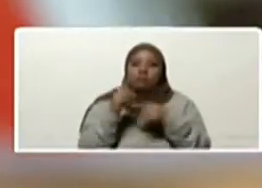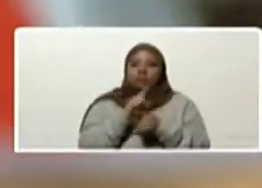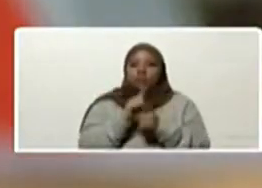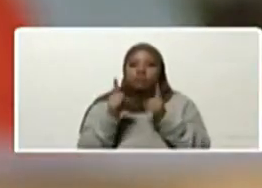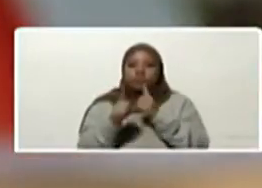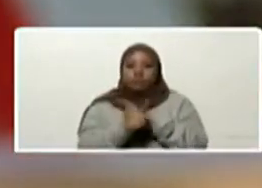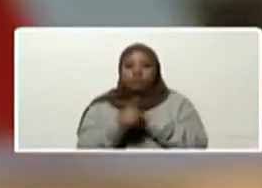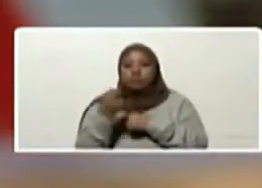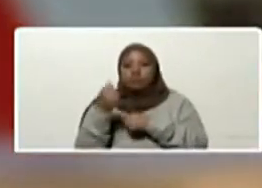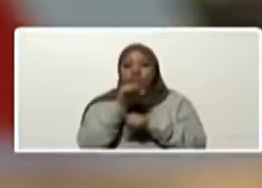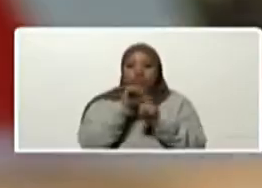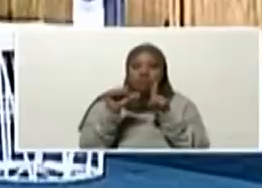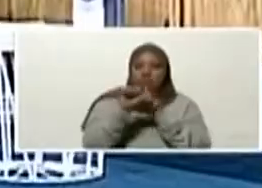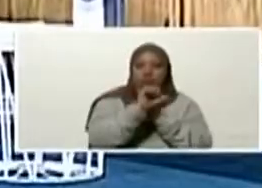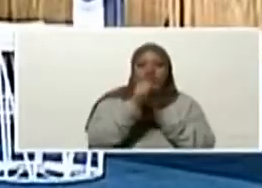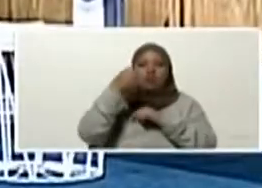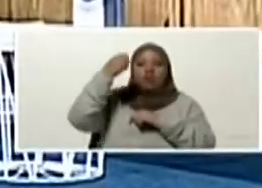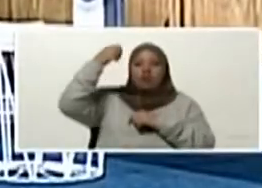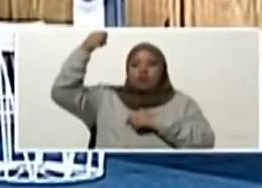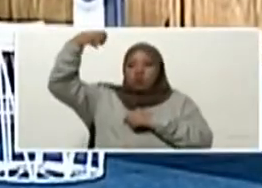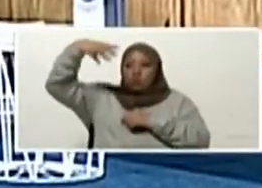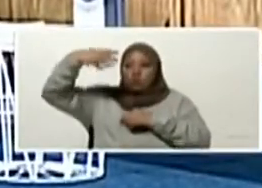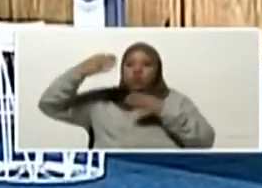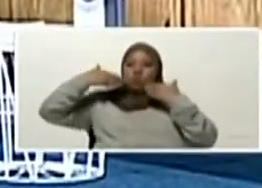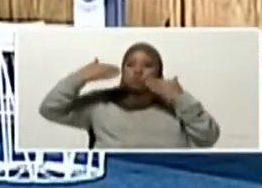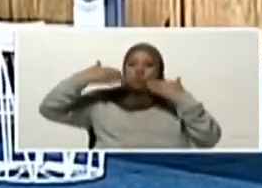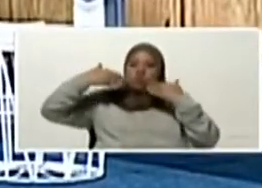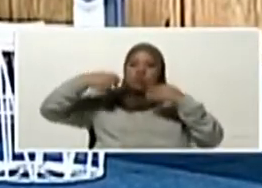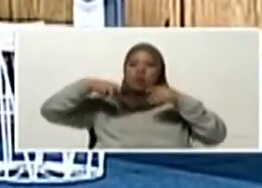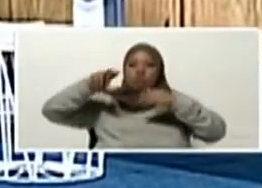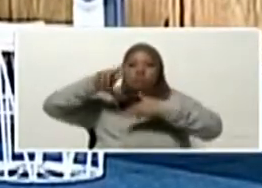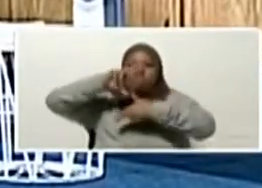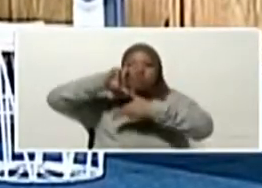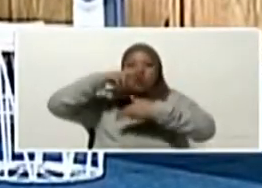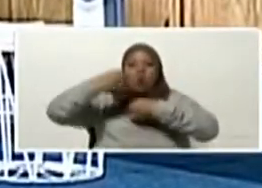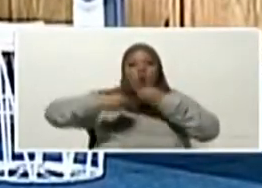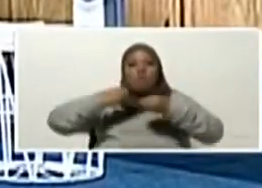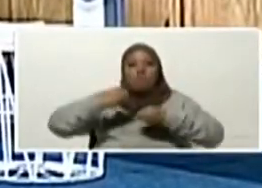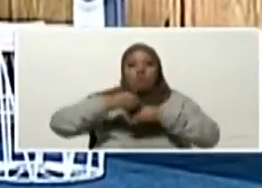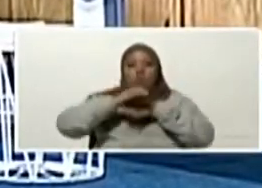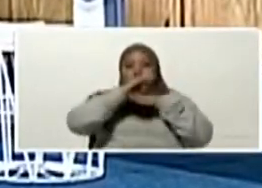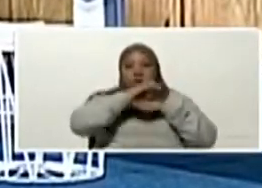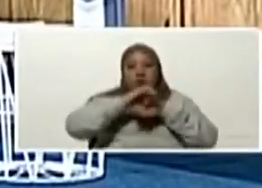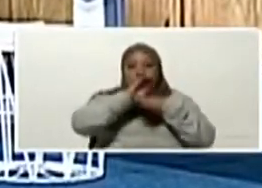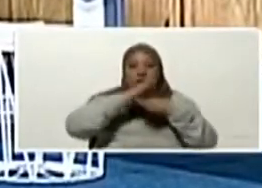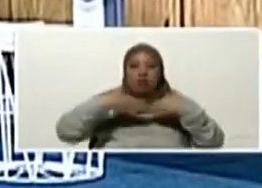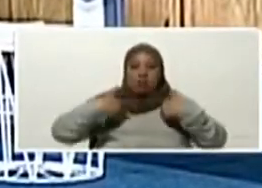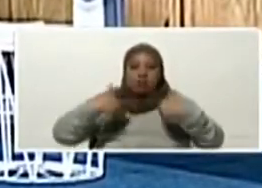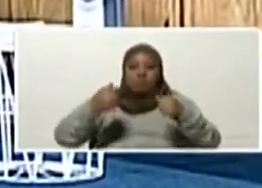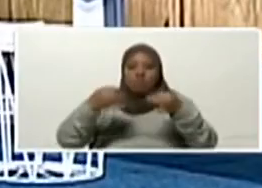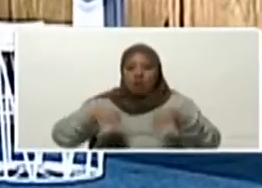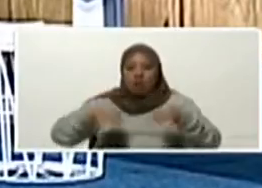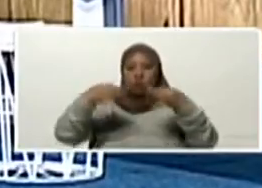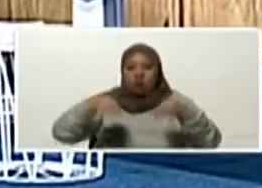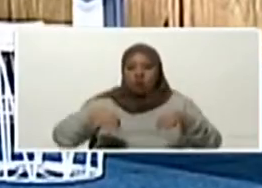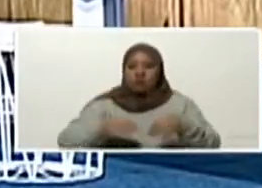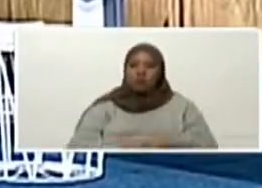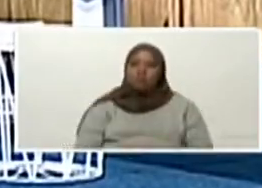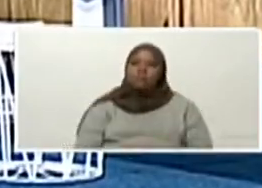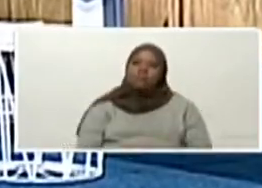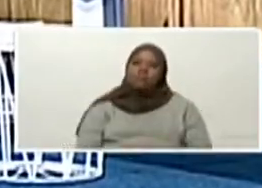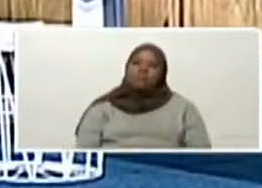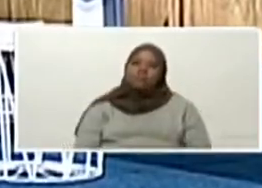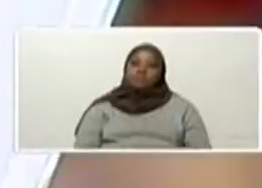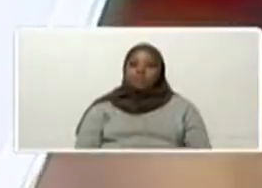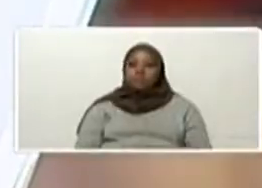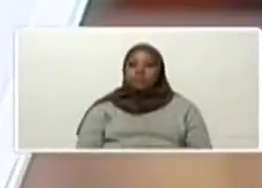climático, sobre la recuperación y la regeneración del planeta. El Aragüeney tricolor,